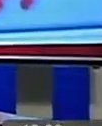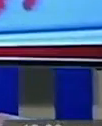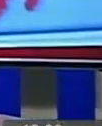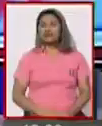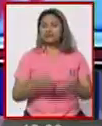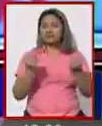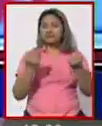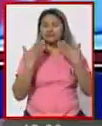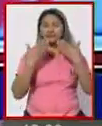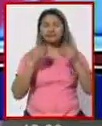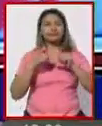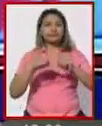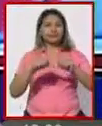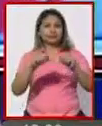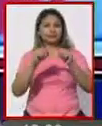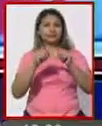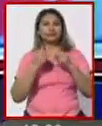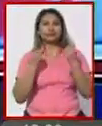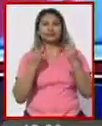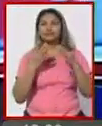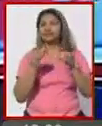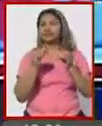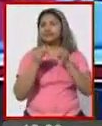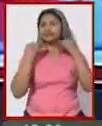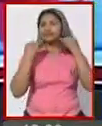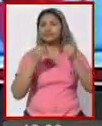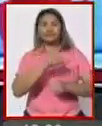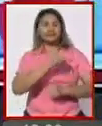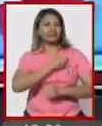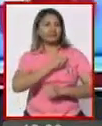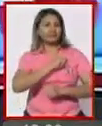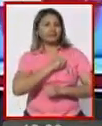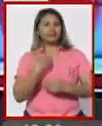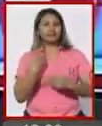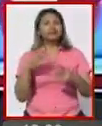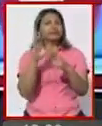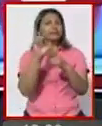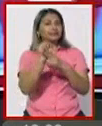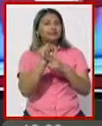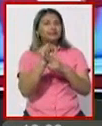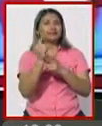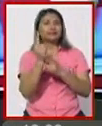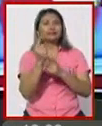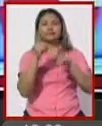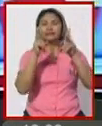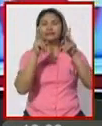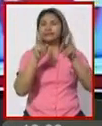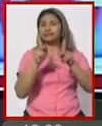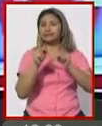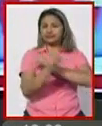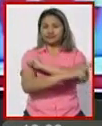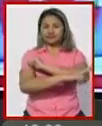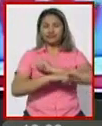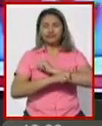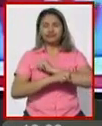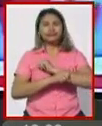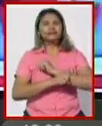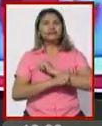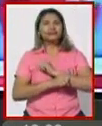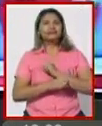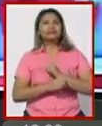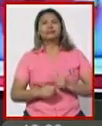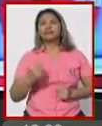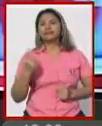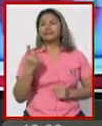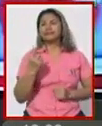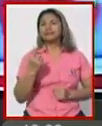Muchas gracias por su preferencia. Continuamos con más información. La policía logró capturar a uno de los presuntos atracadores que asaltaron